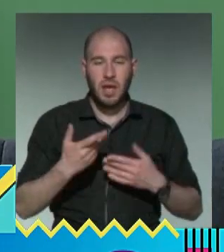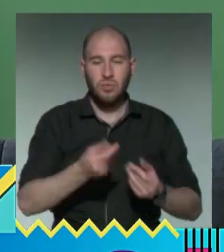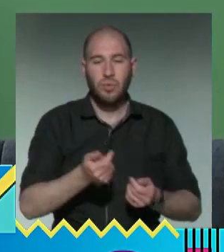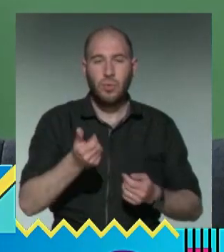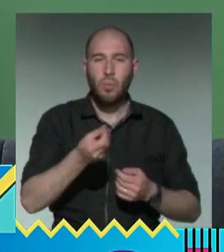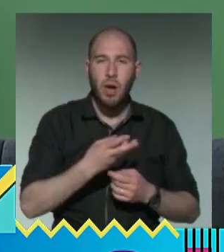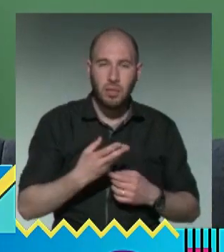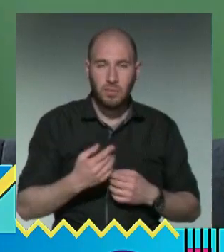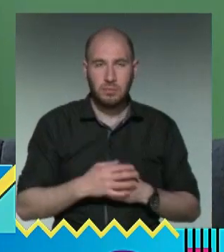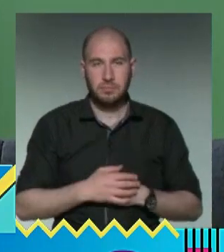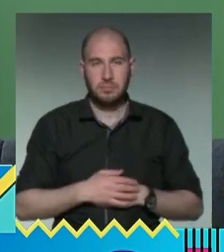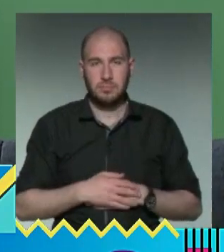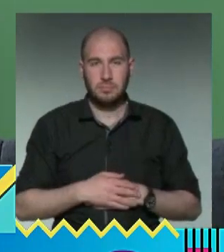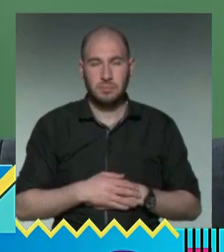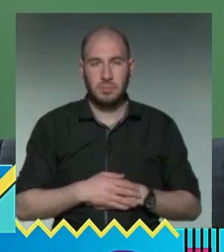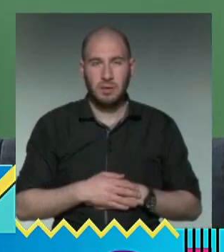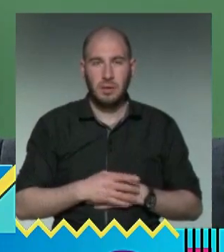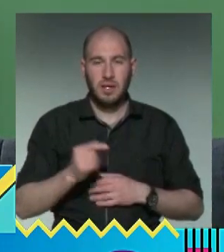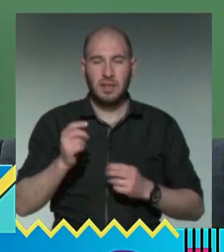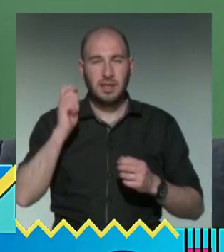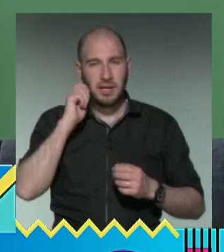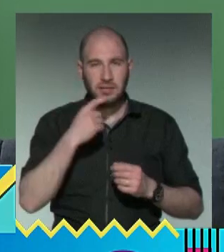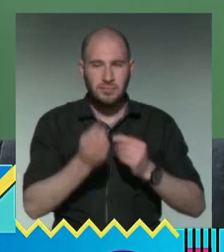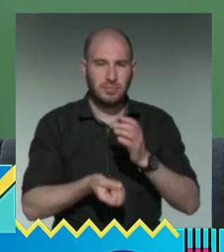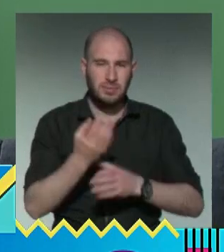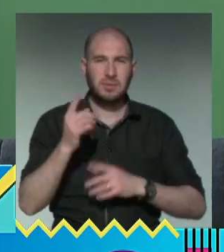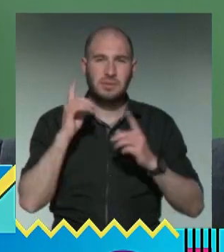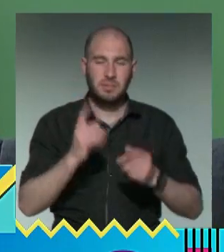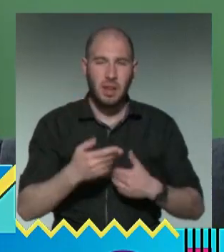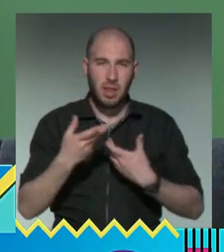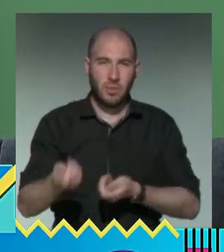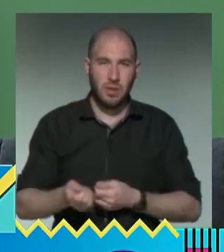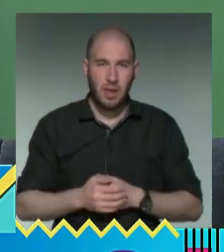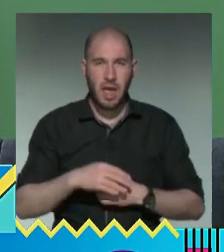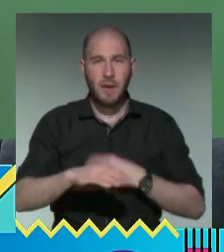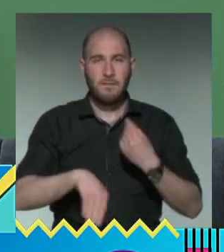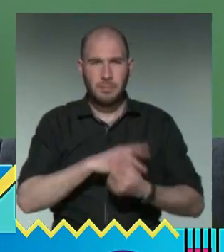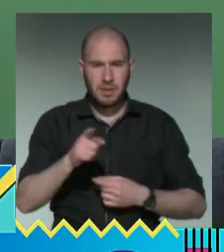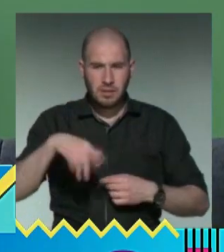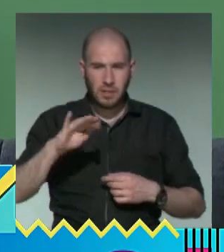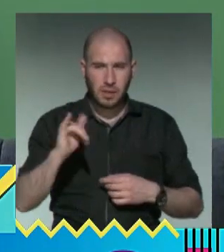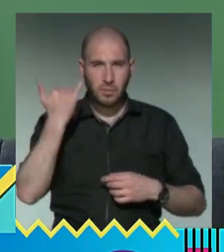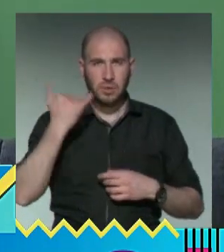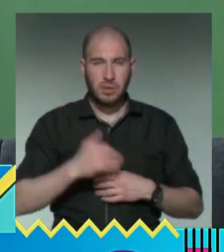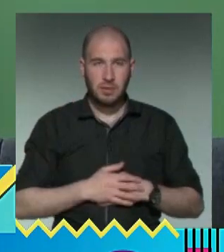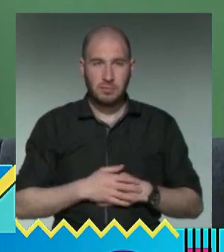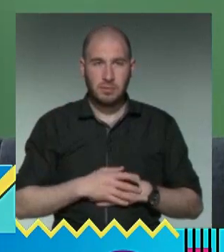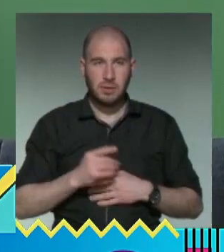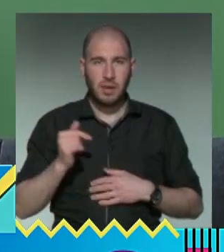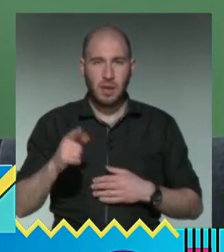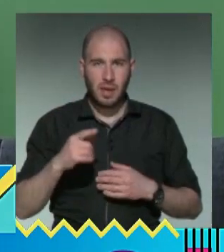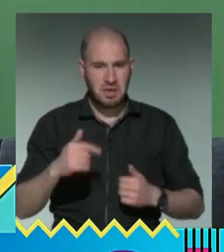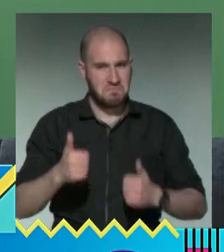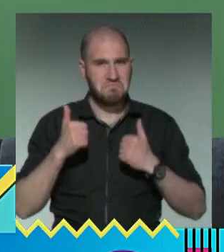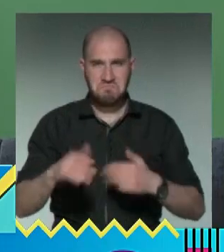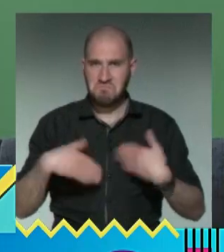o no a la emisión de gases y todo, es también el hecho de que las familias se den cuenta de que les puede venir muy